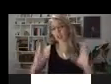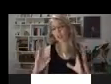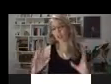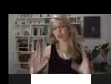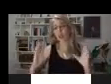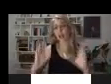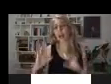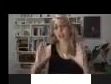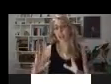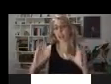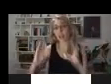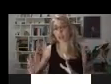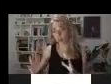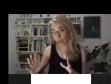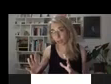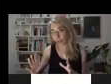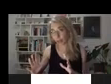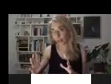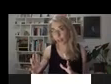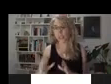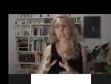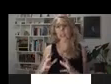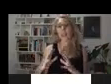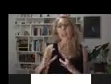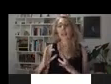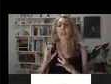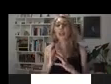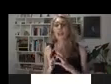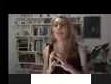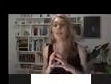aquel que colecciona arte contemporáneo